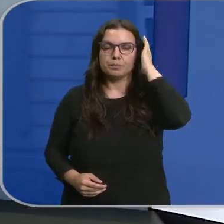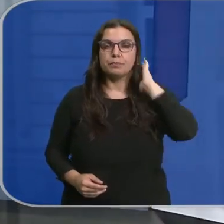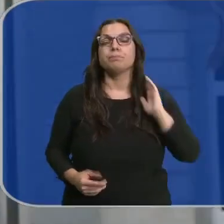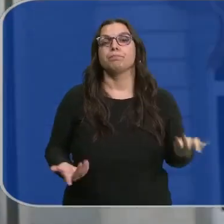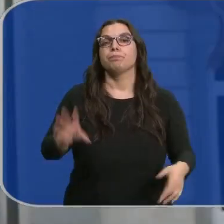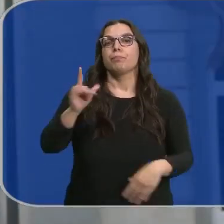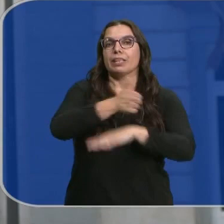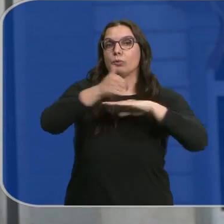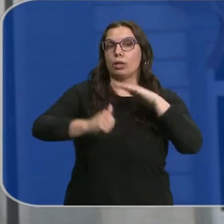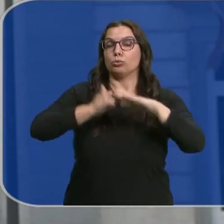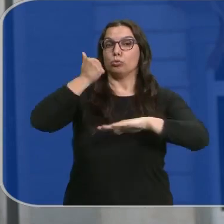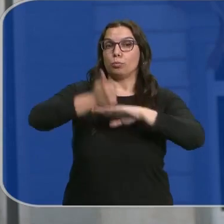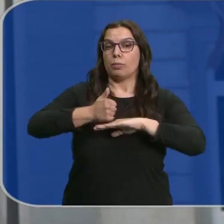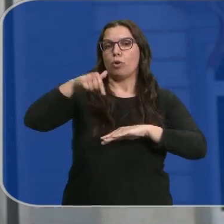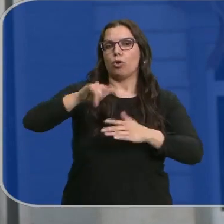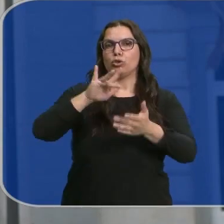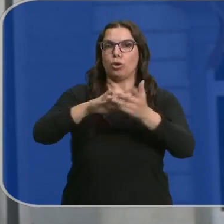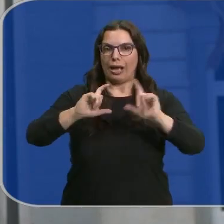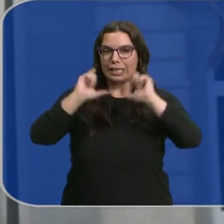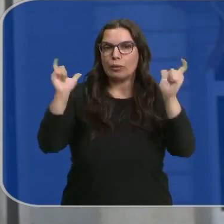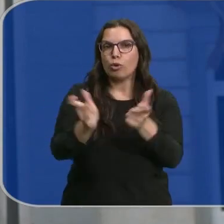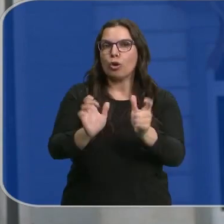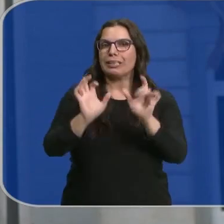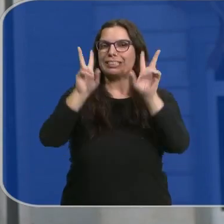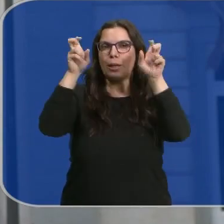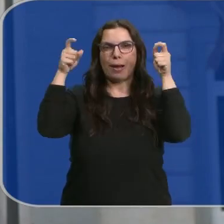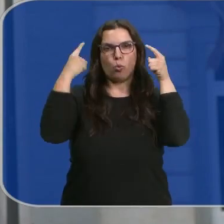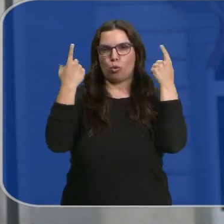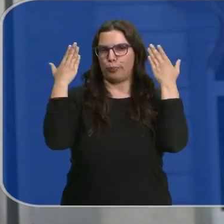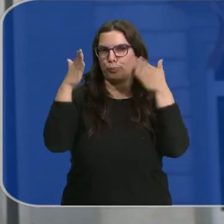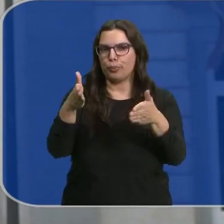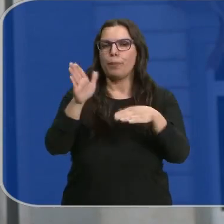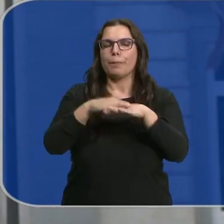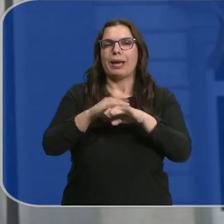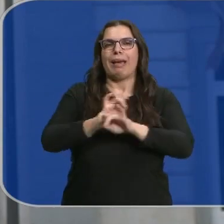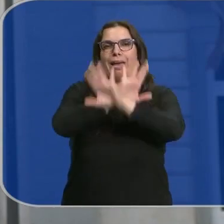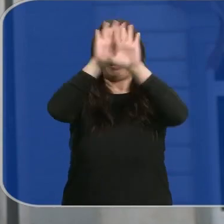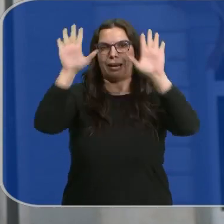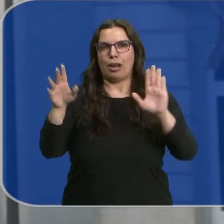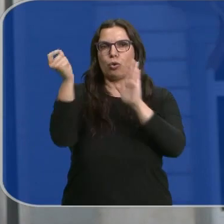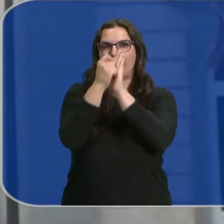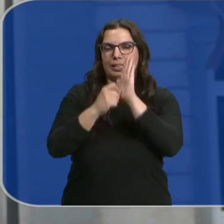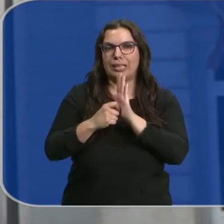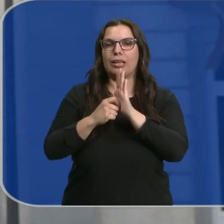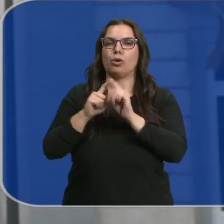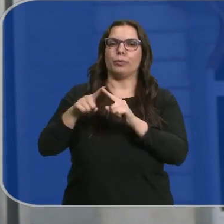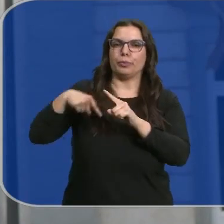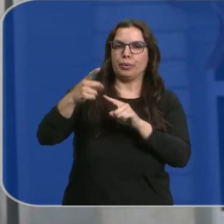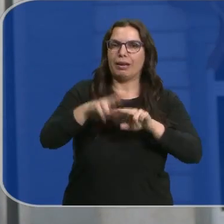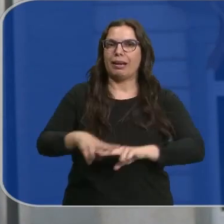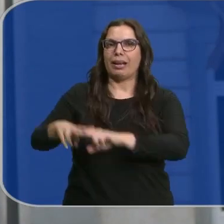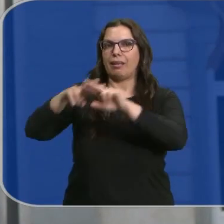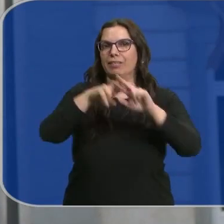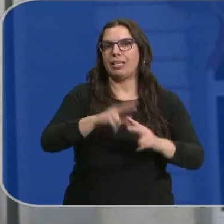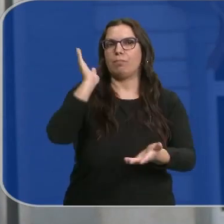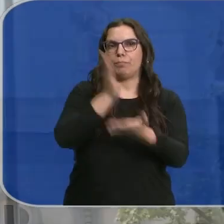Sí, el Tribunal Supremo celebra un pleno monográfico para fijar doctrina con los criterios con los que deben revisarse